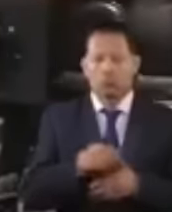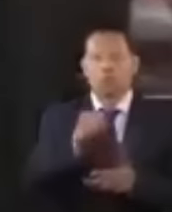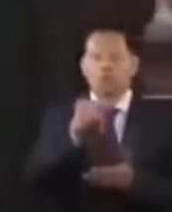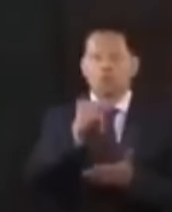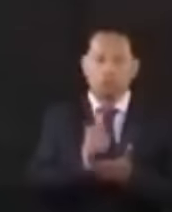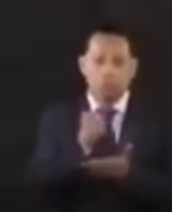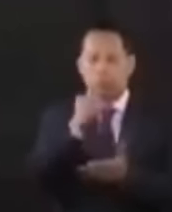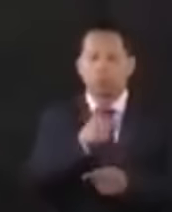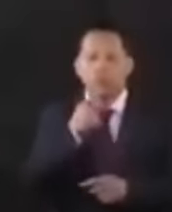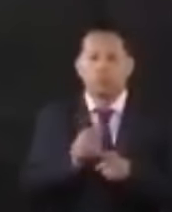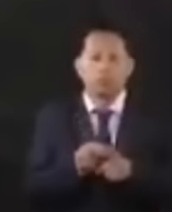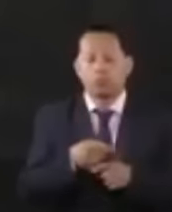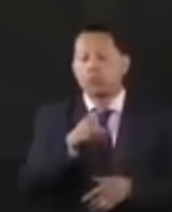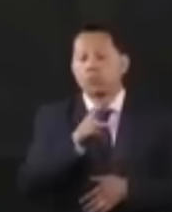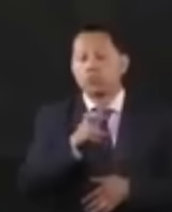Aprobados por